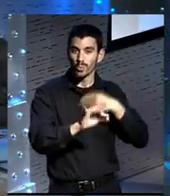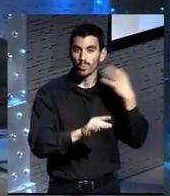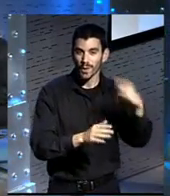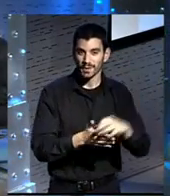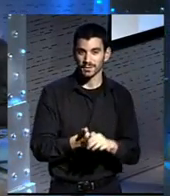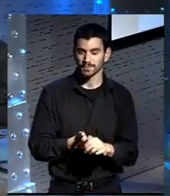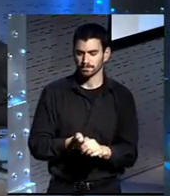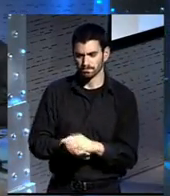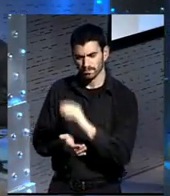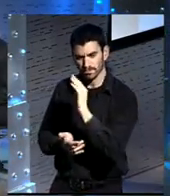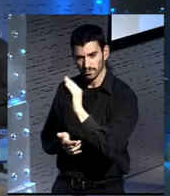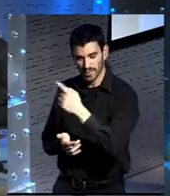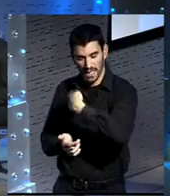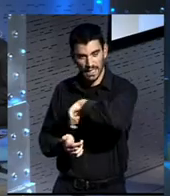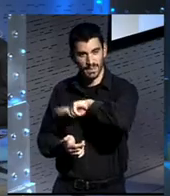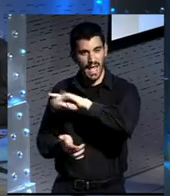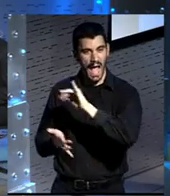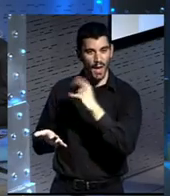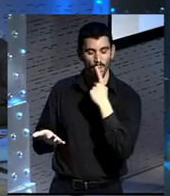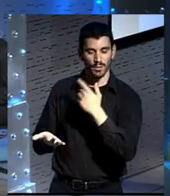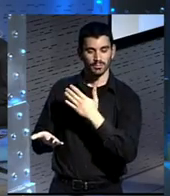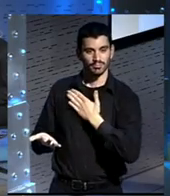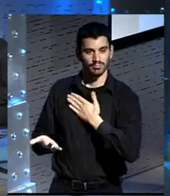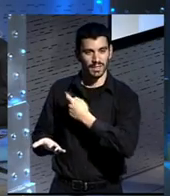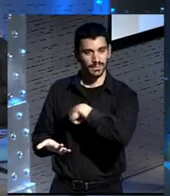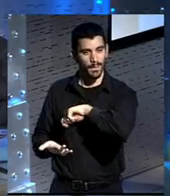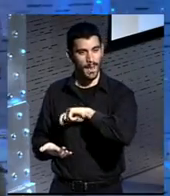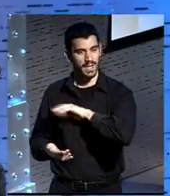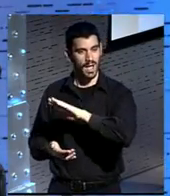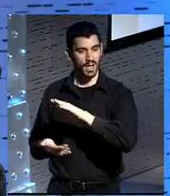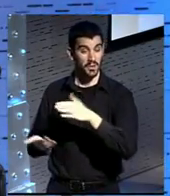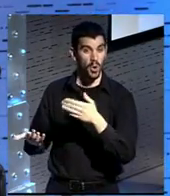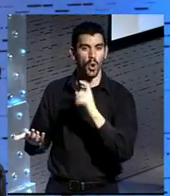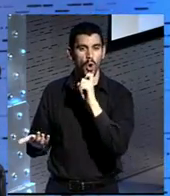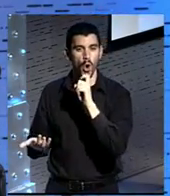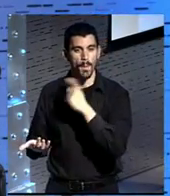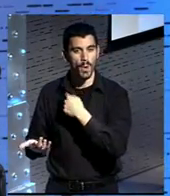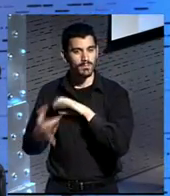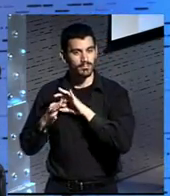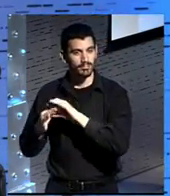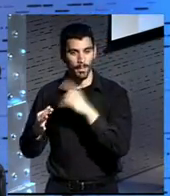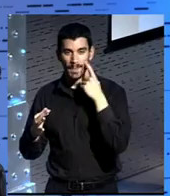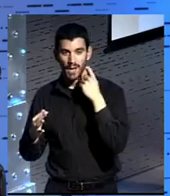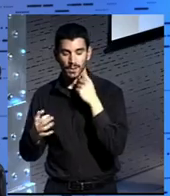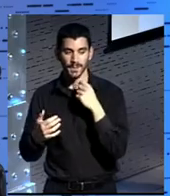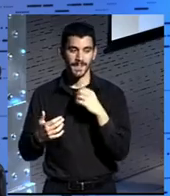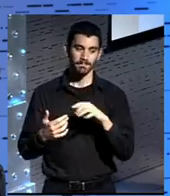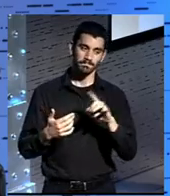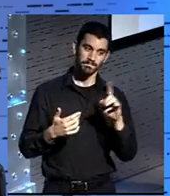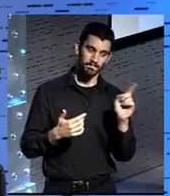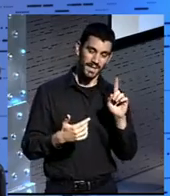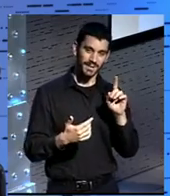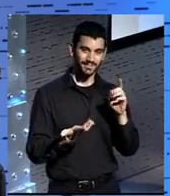o no, con respecto a los bancos que vienen de fuera? No lo calificaría así, pero sí que es cierto que para